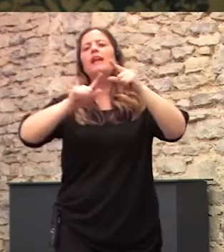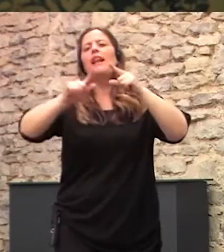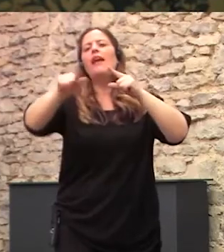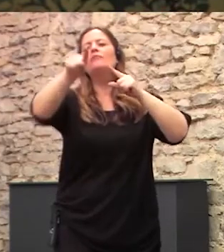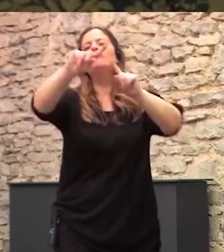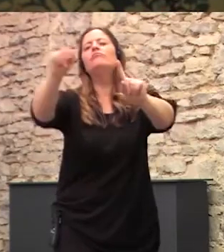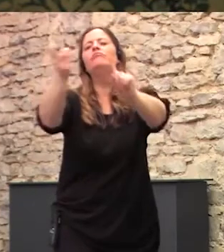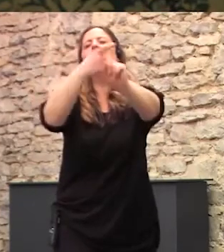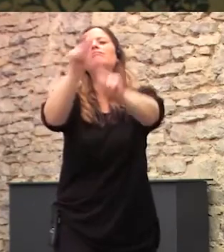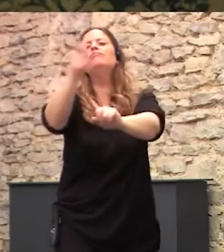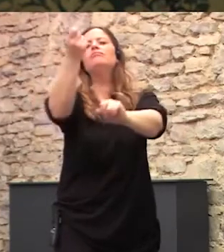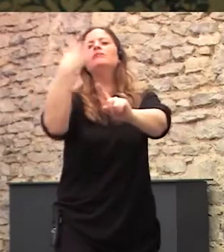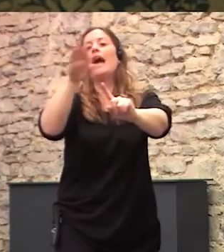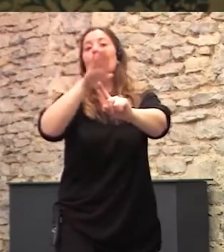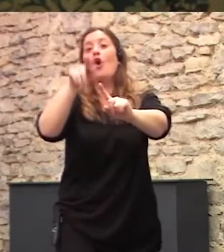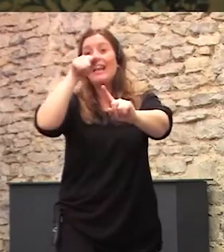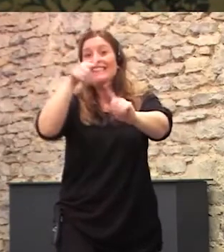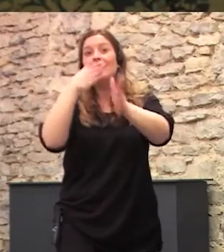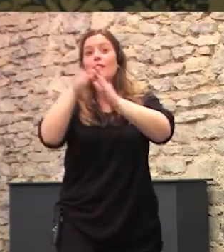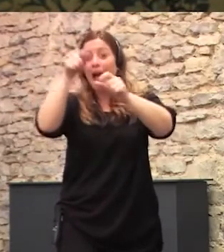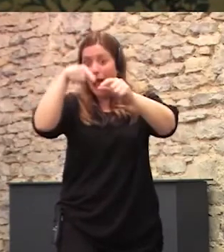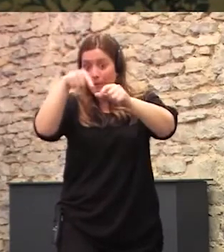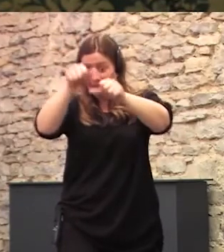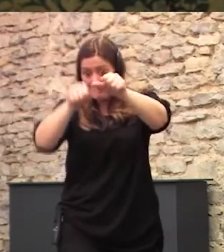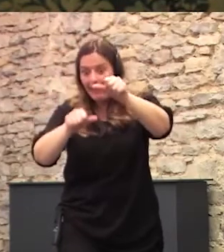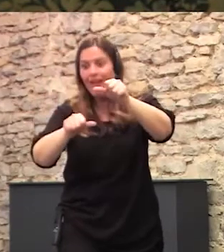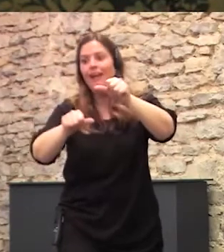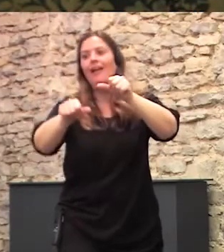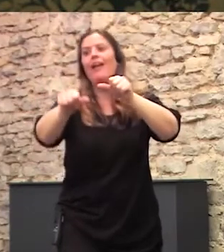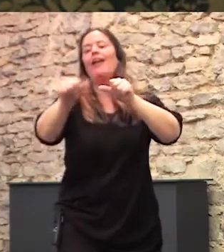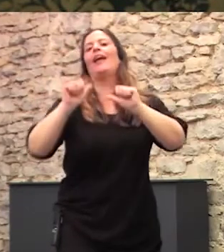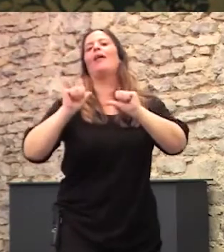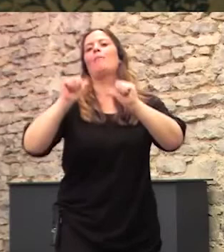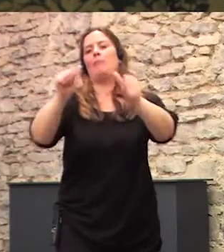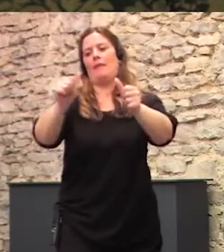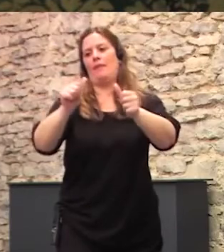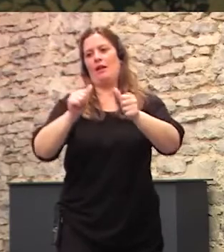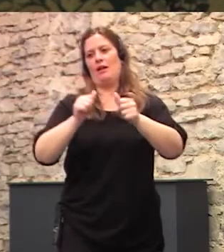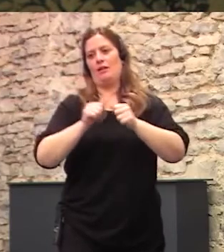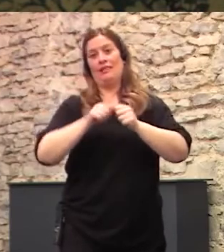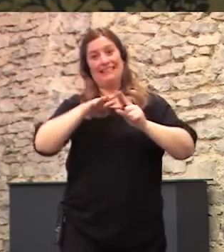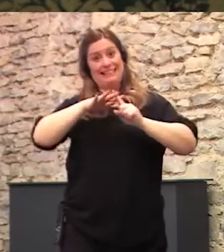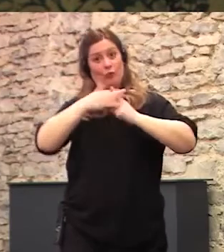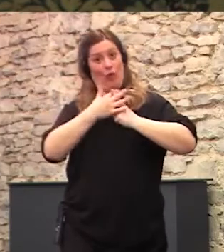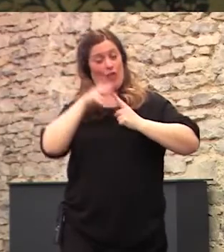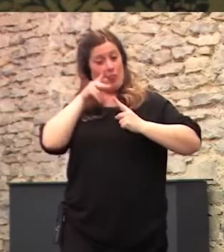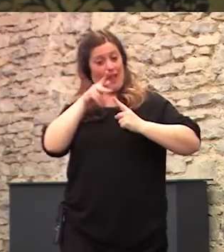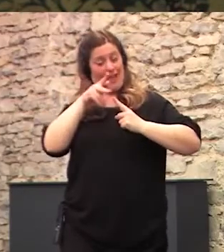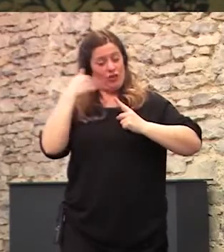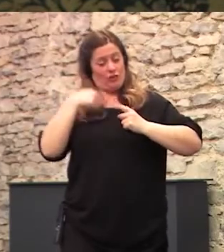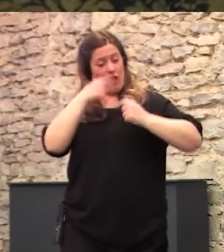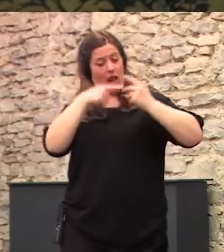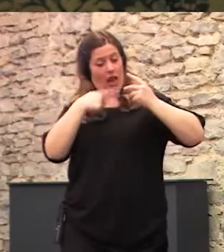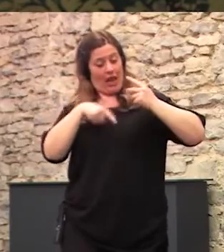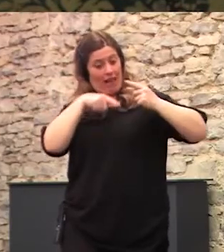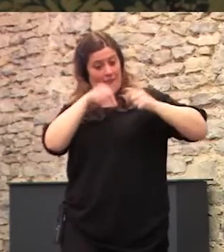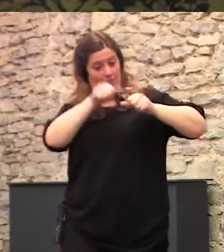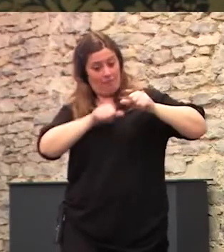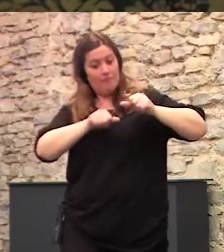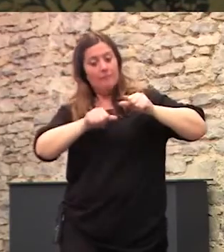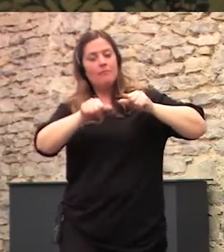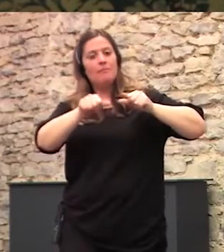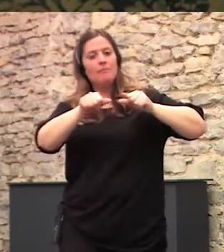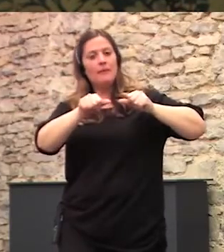partida. Es decir, que tenemos que partir de esta situación e ir más